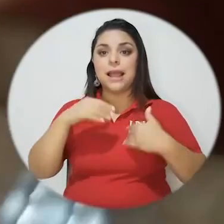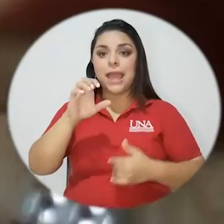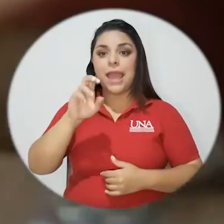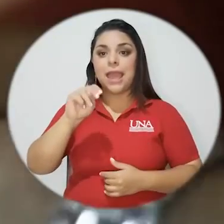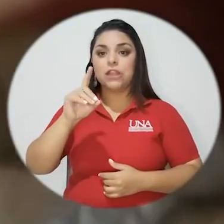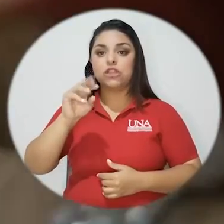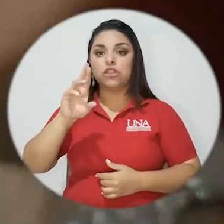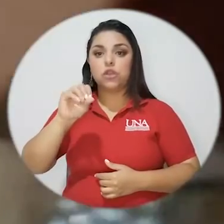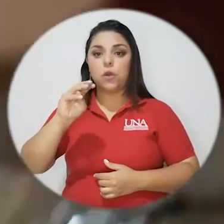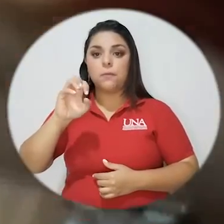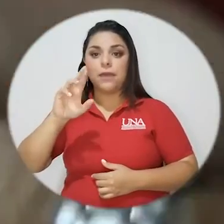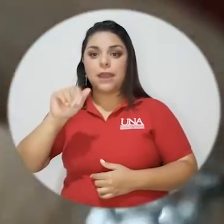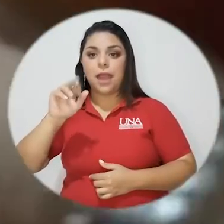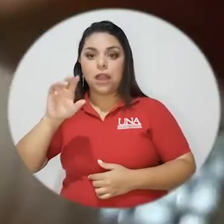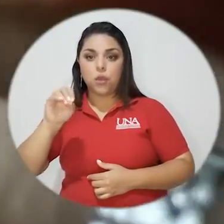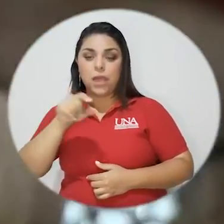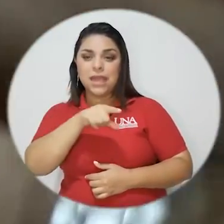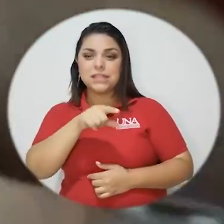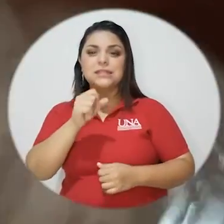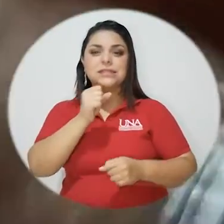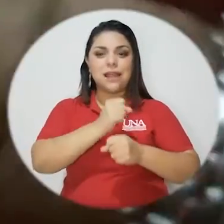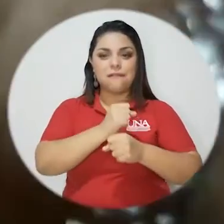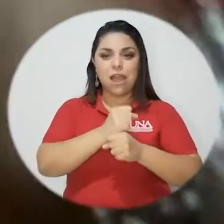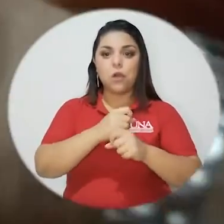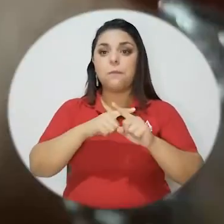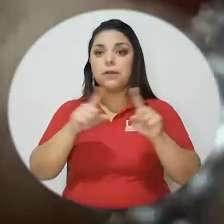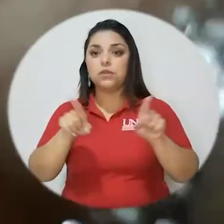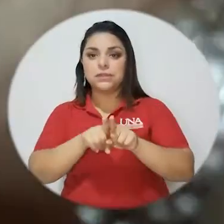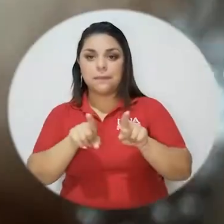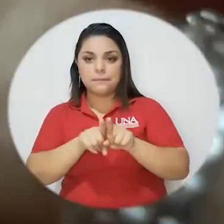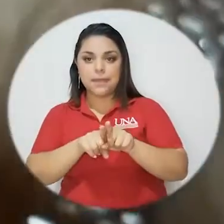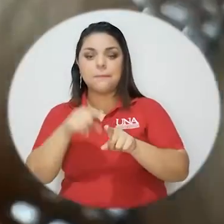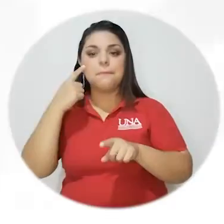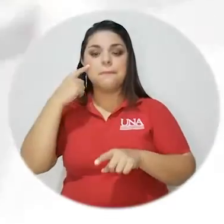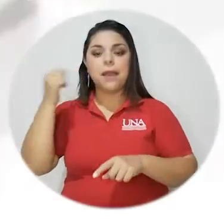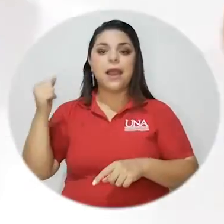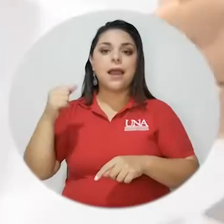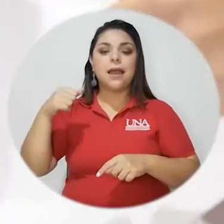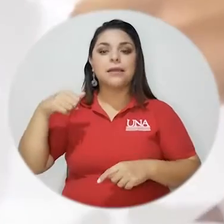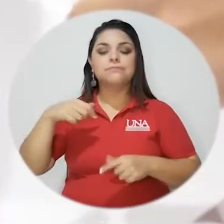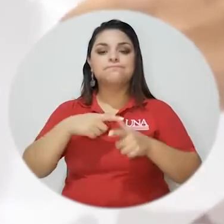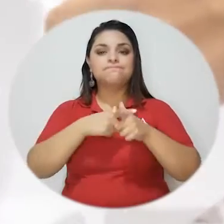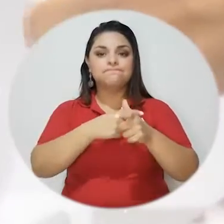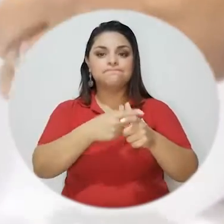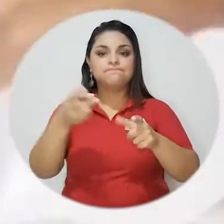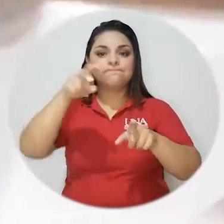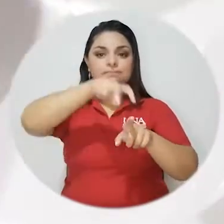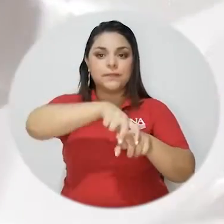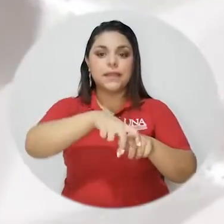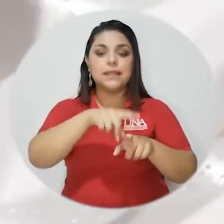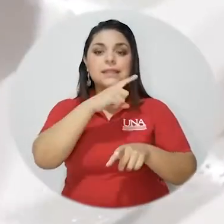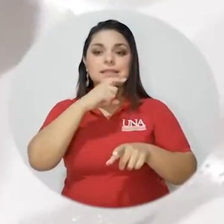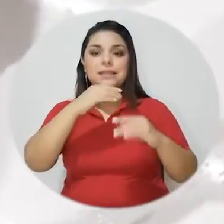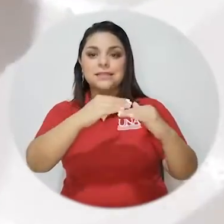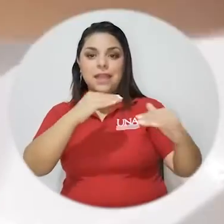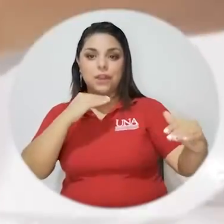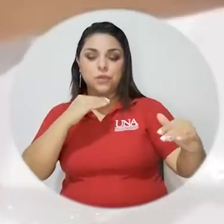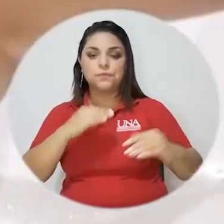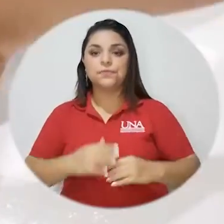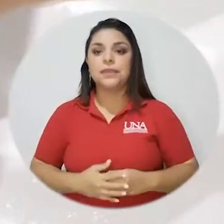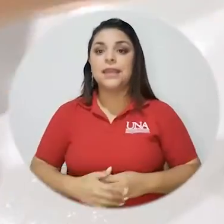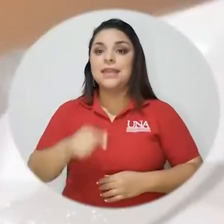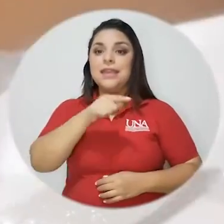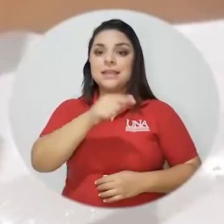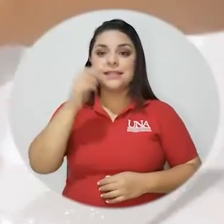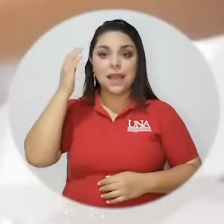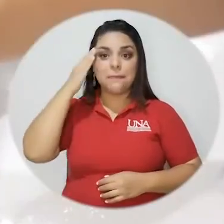animal que se utiliza para turistear, ¿verdad? Es un vehículo para caminar en el desierto. Y interesantemente la capacidad de transmisión